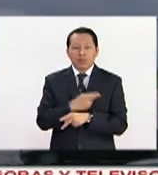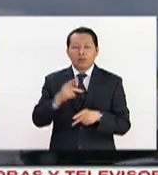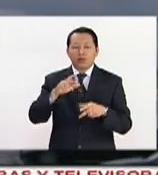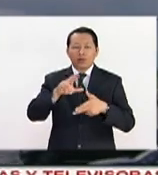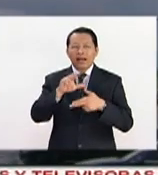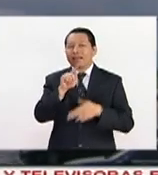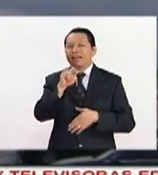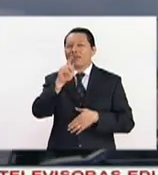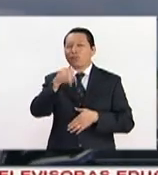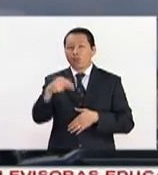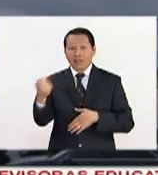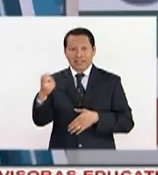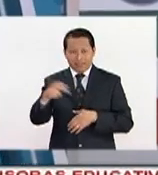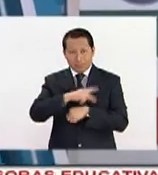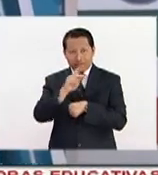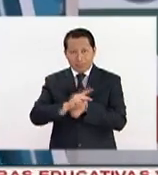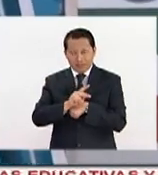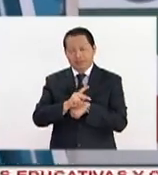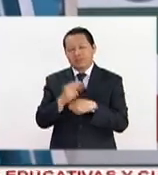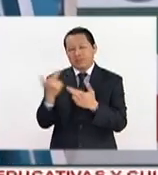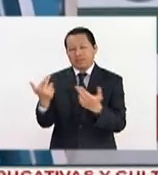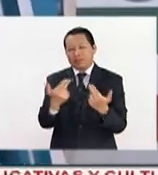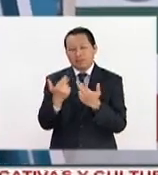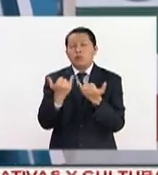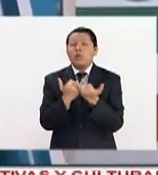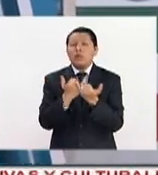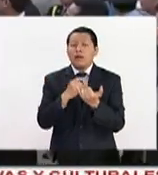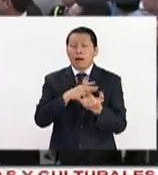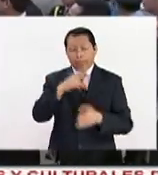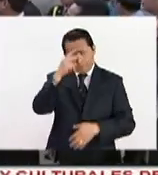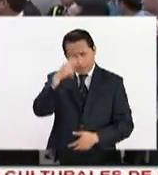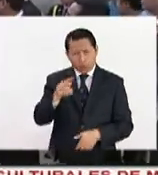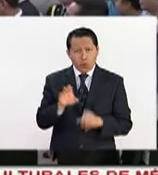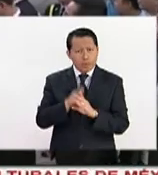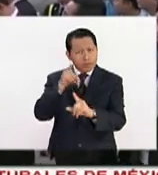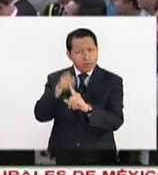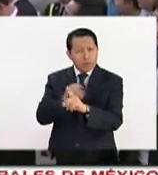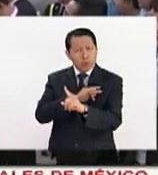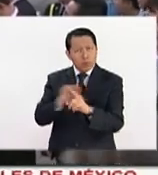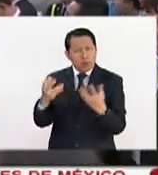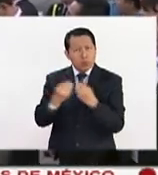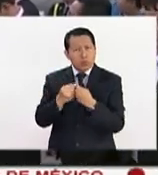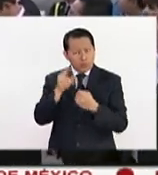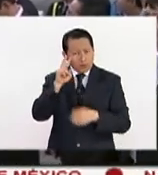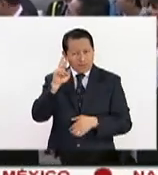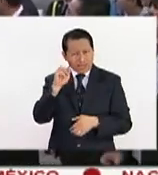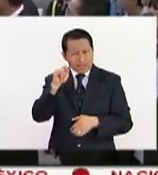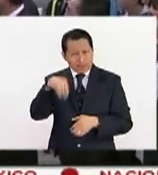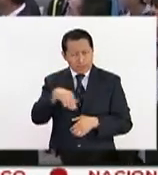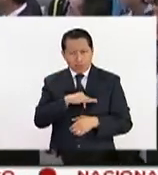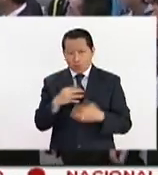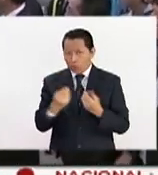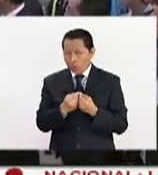tifón Danbury en ese país. También destacó la determinación de México para trabajar de cerca con Vietnam a fin de